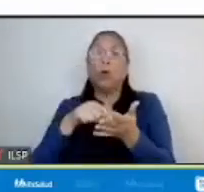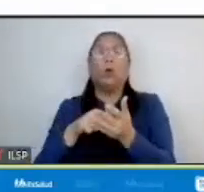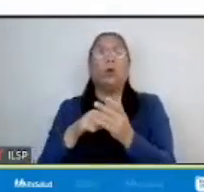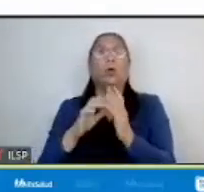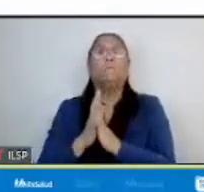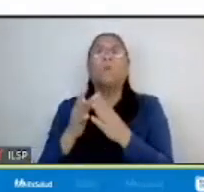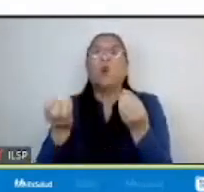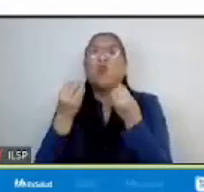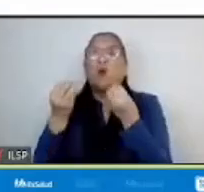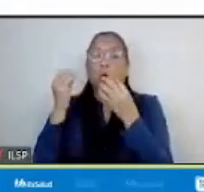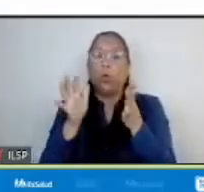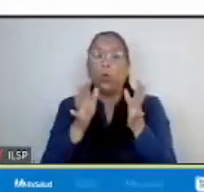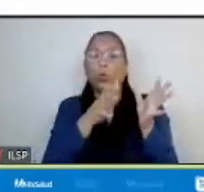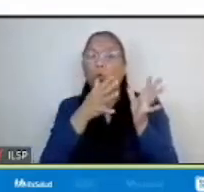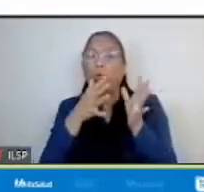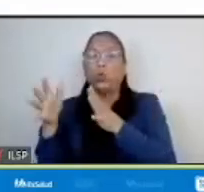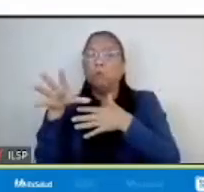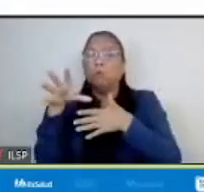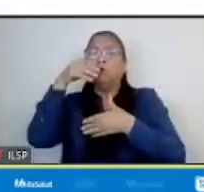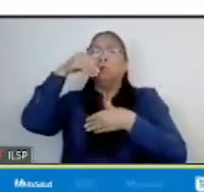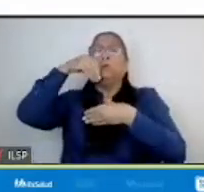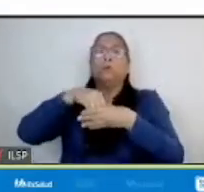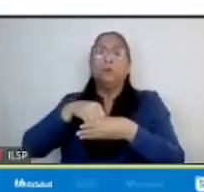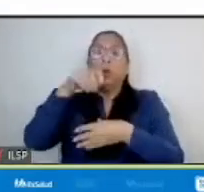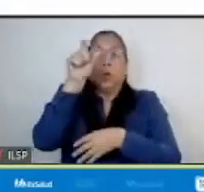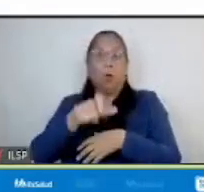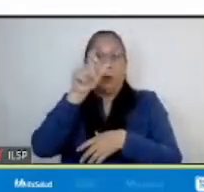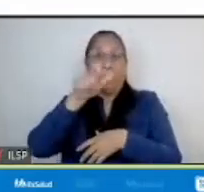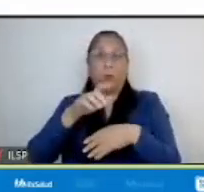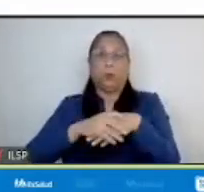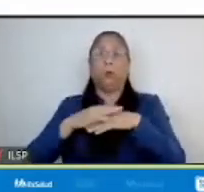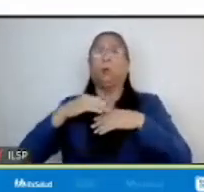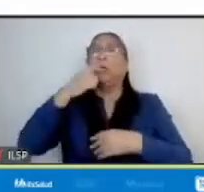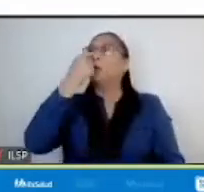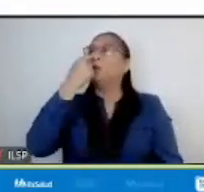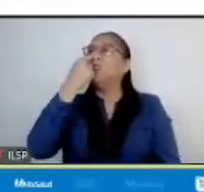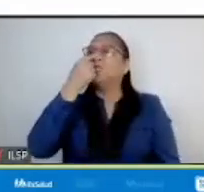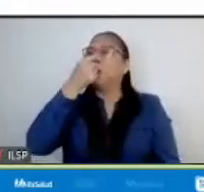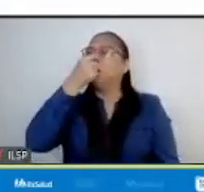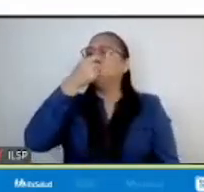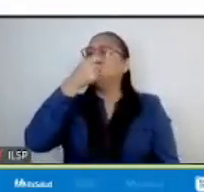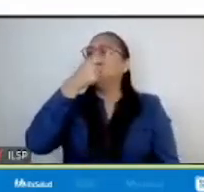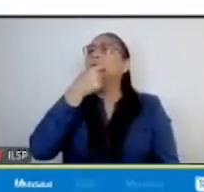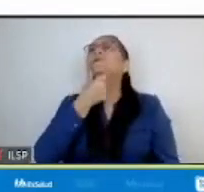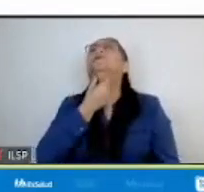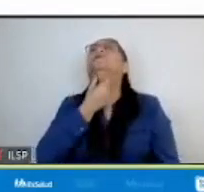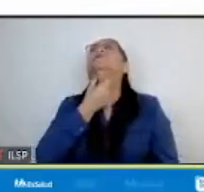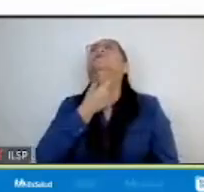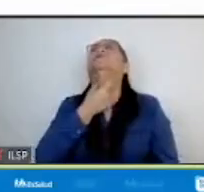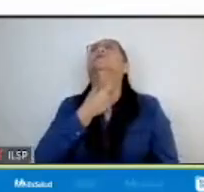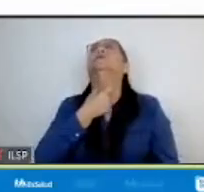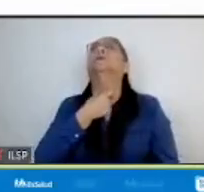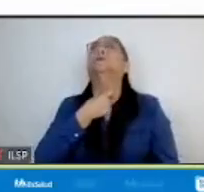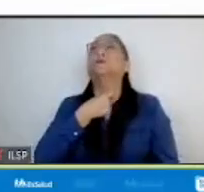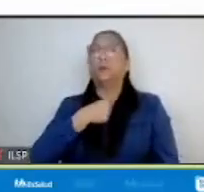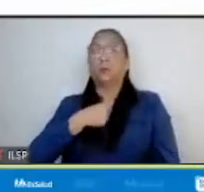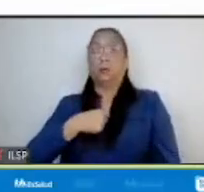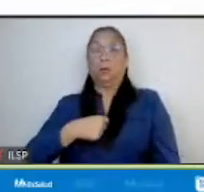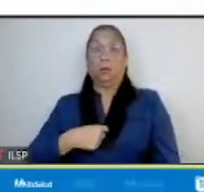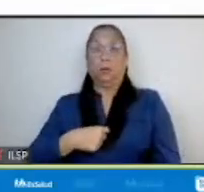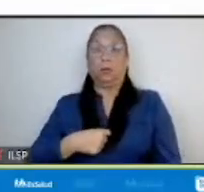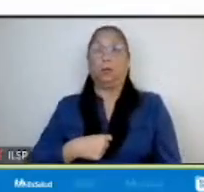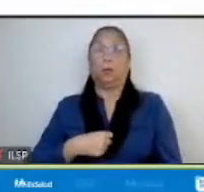persona. Entonces, tenemos lo que es la parte nasal, la faringe, que vendría a ser la garganta, y la laringe, lo que son las cuerdas